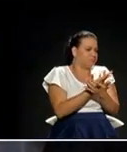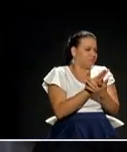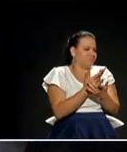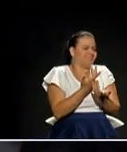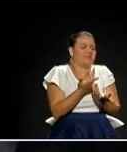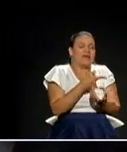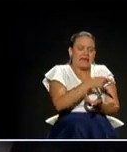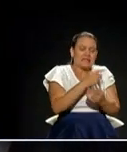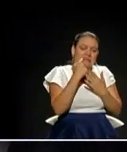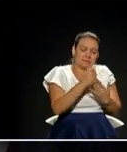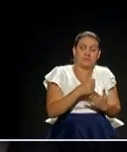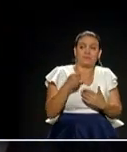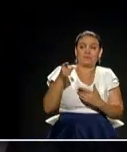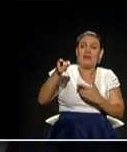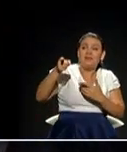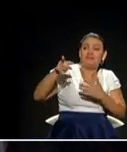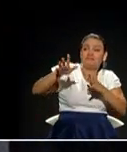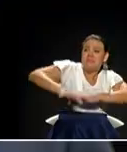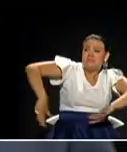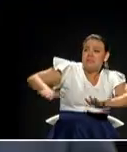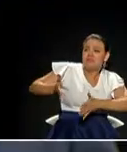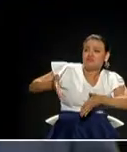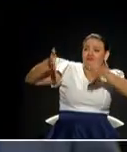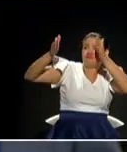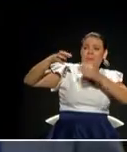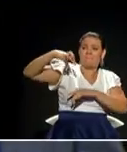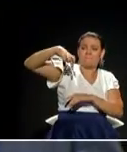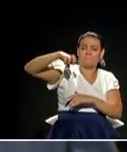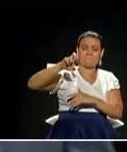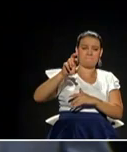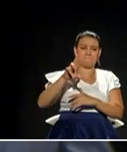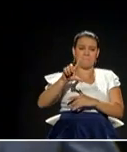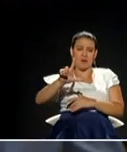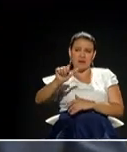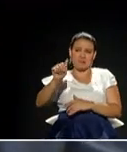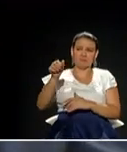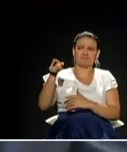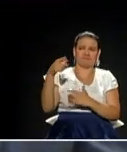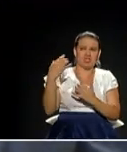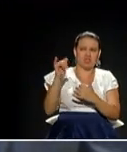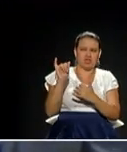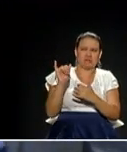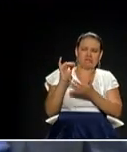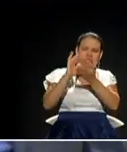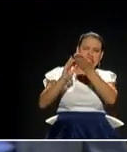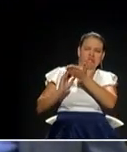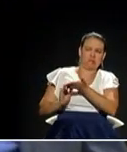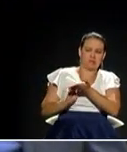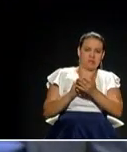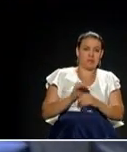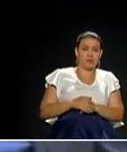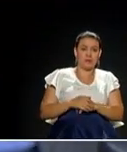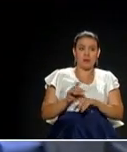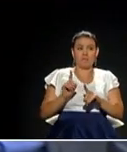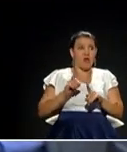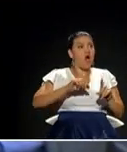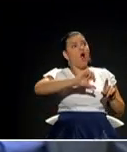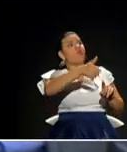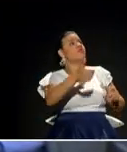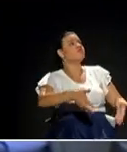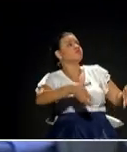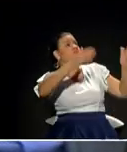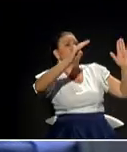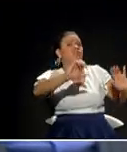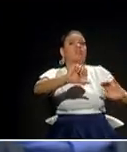perla un espacio muy bonito que tiene la ciudad y es fortalecerlo de pronto ampliar lo que ya existe pero no estamos de acuerdo en más infraestructura para estos